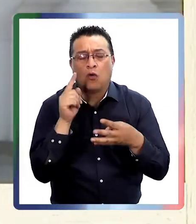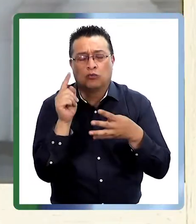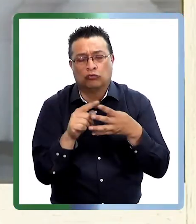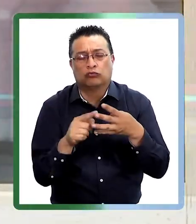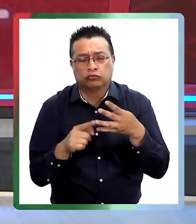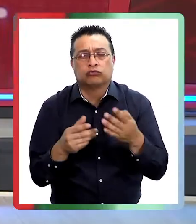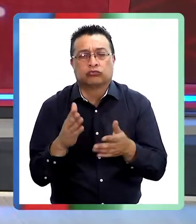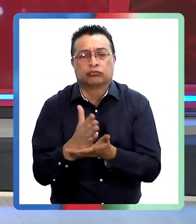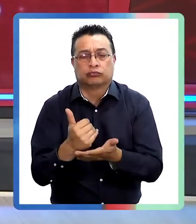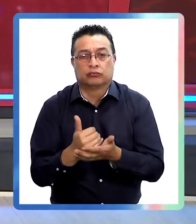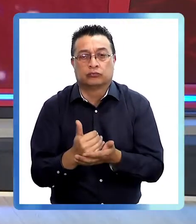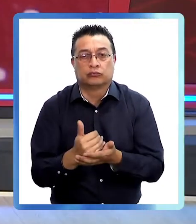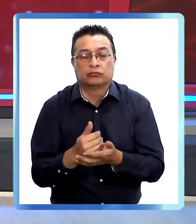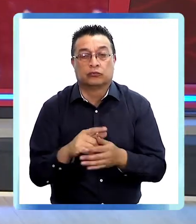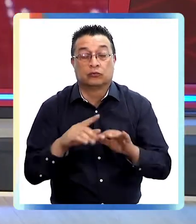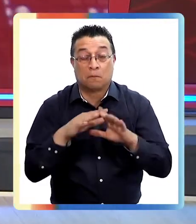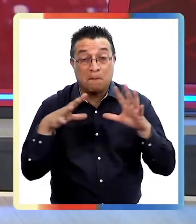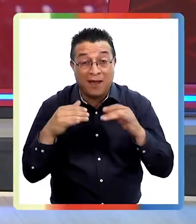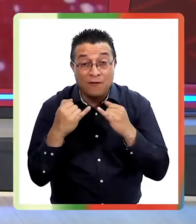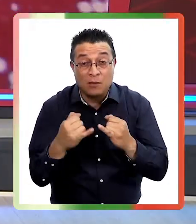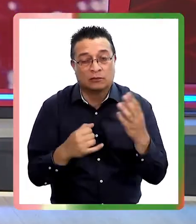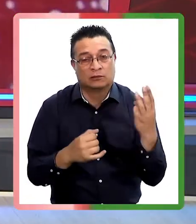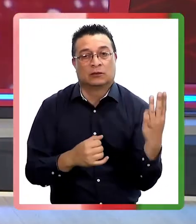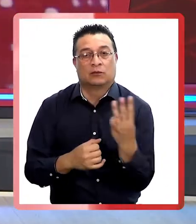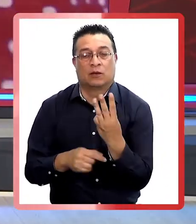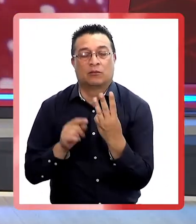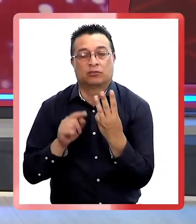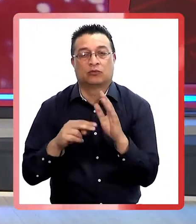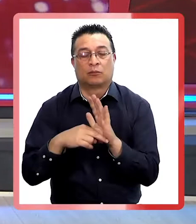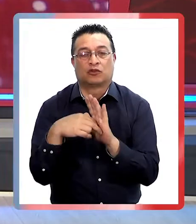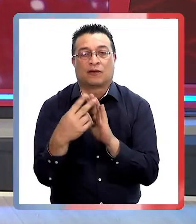distintos operativos. La información está en